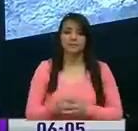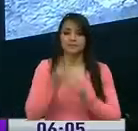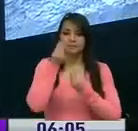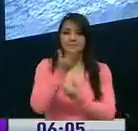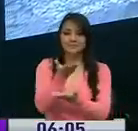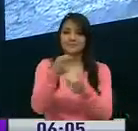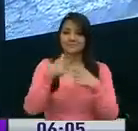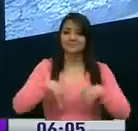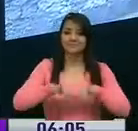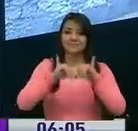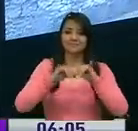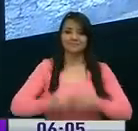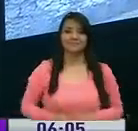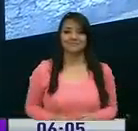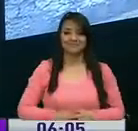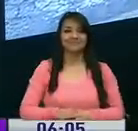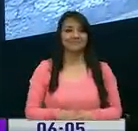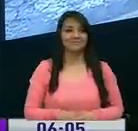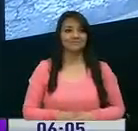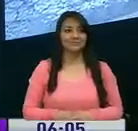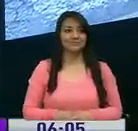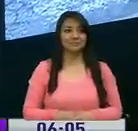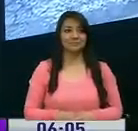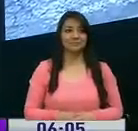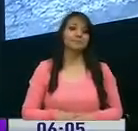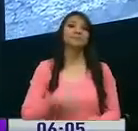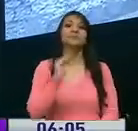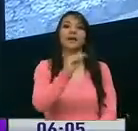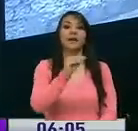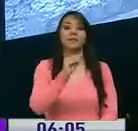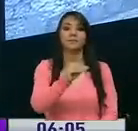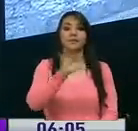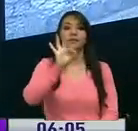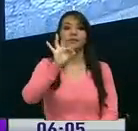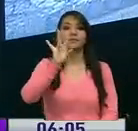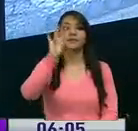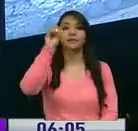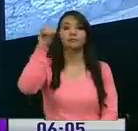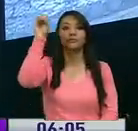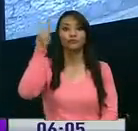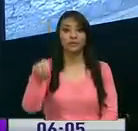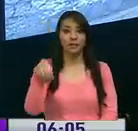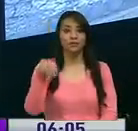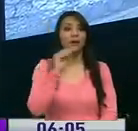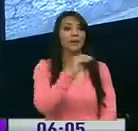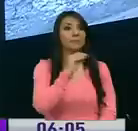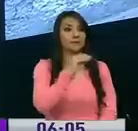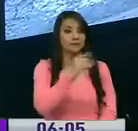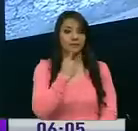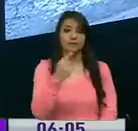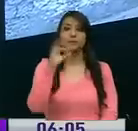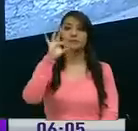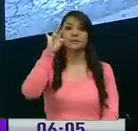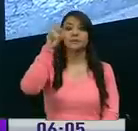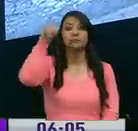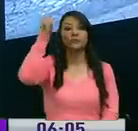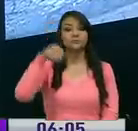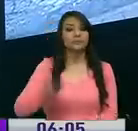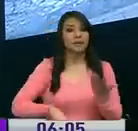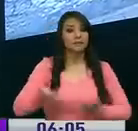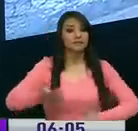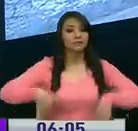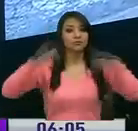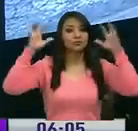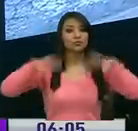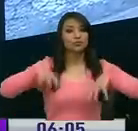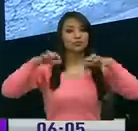ustedes continúan con más para que sepa Sofía 9% decía que para que sepa Sofía 2% de probabilidades de lluvia